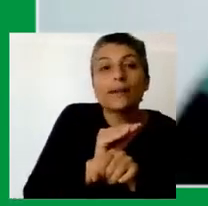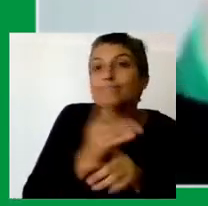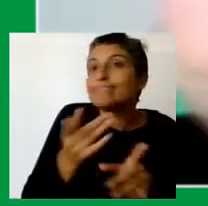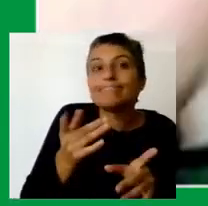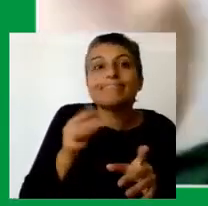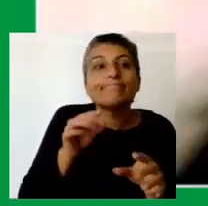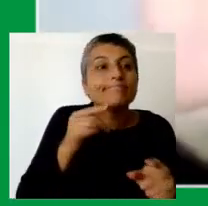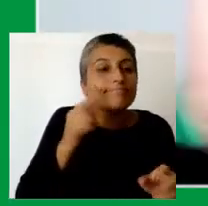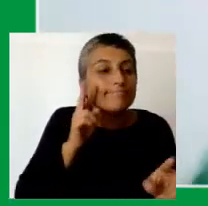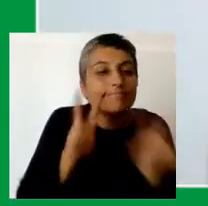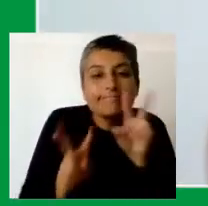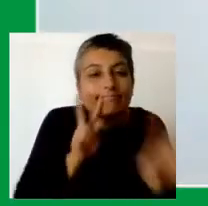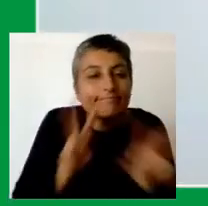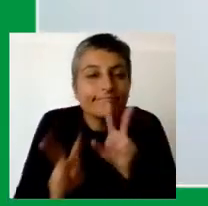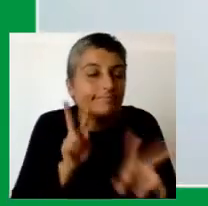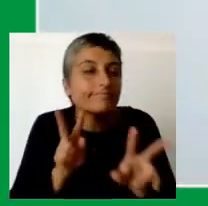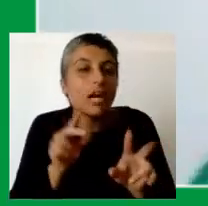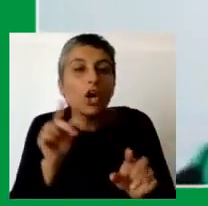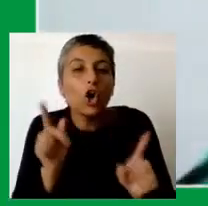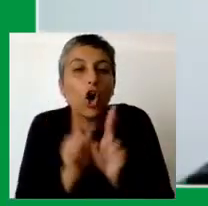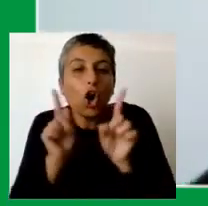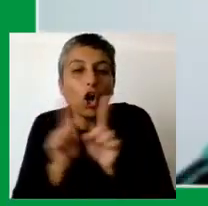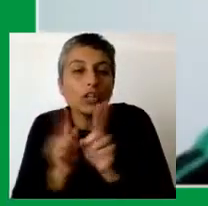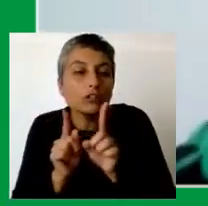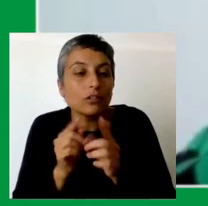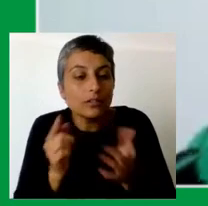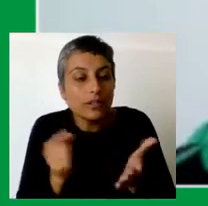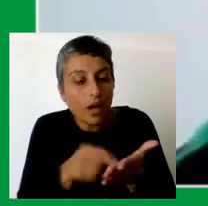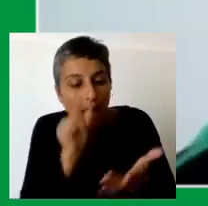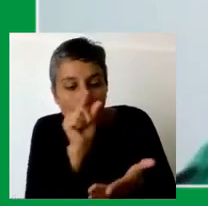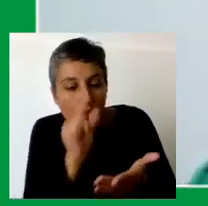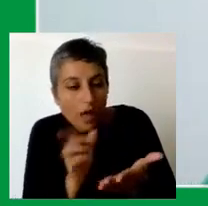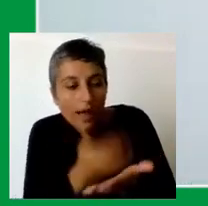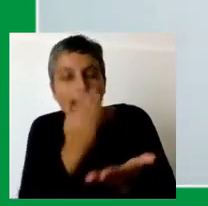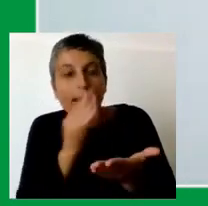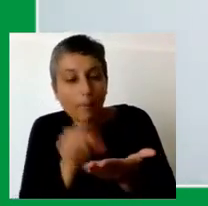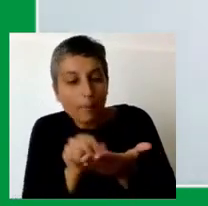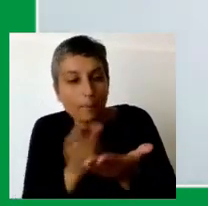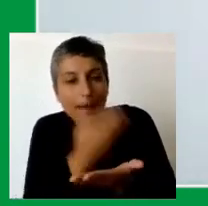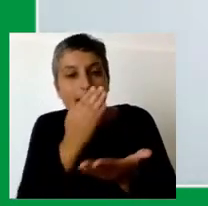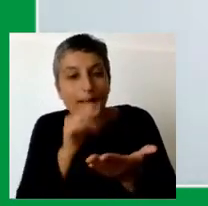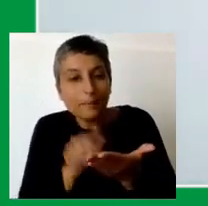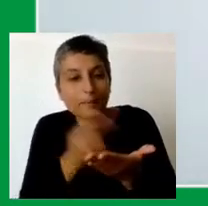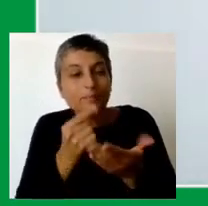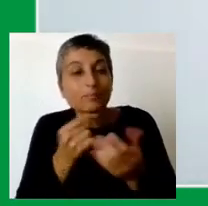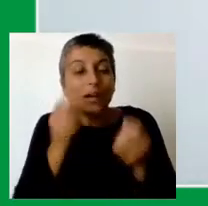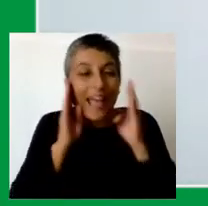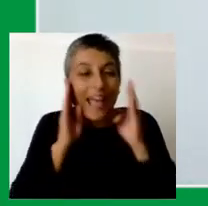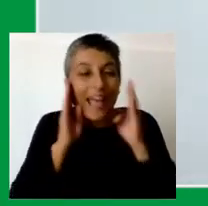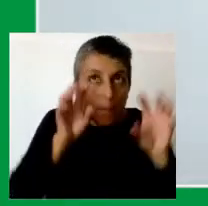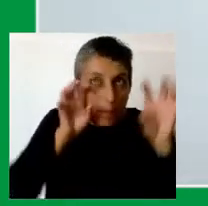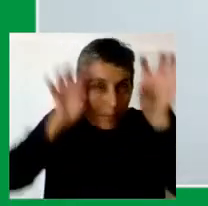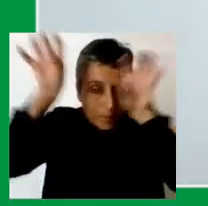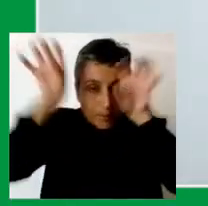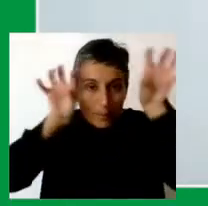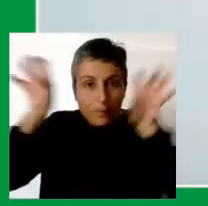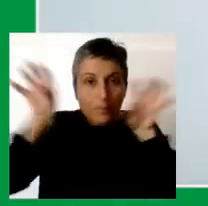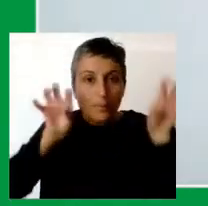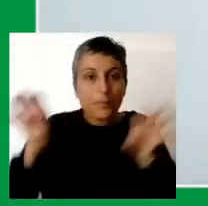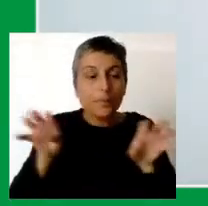vamos picoteando un poco acá, un poco allá, por esto de que tenemos la atención también fragmentada.